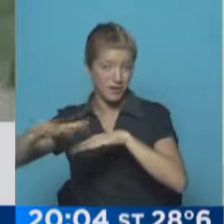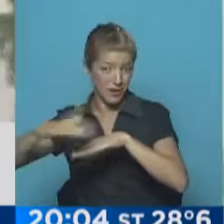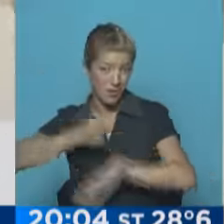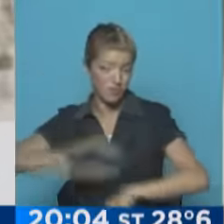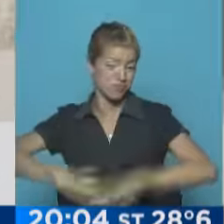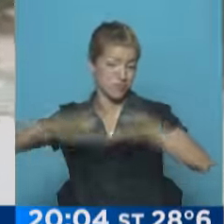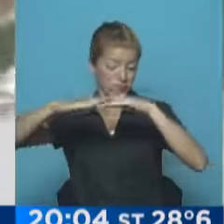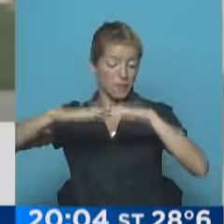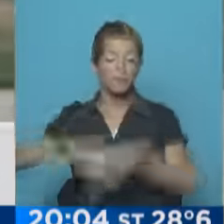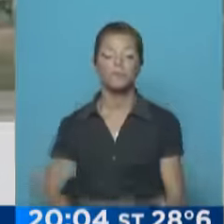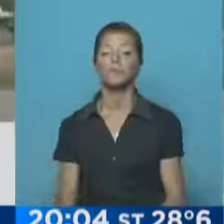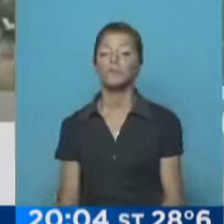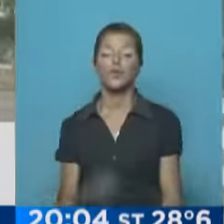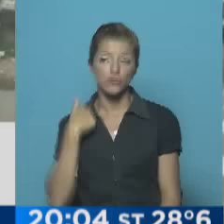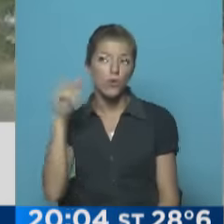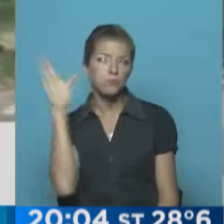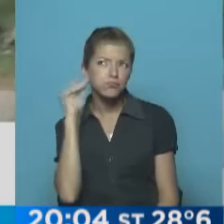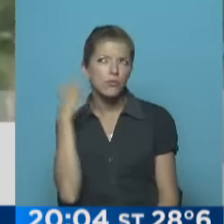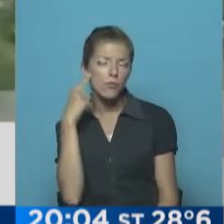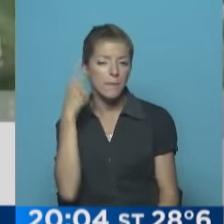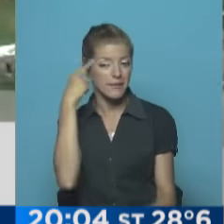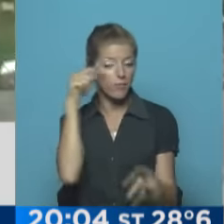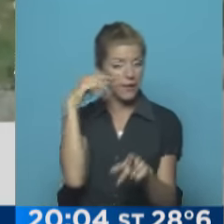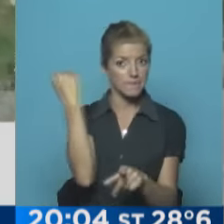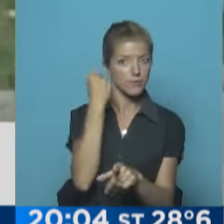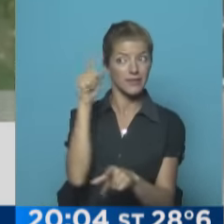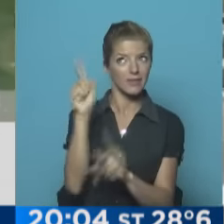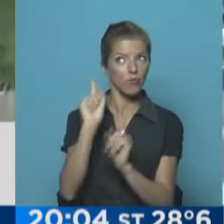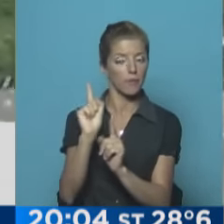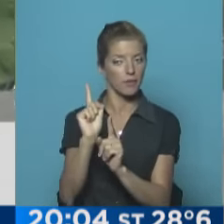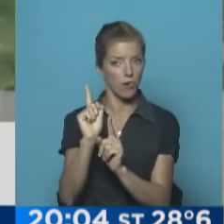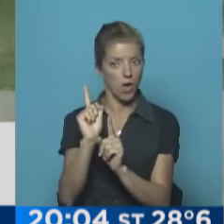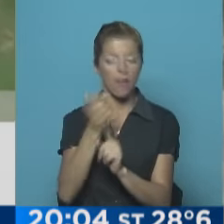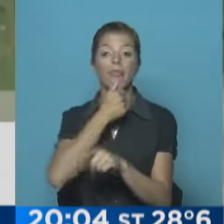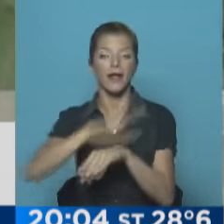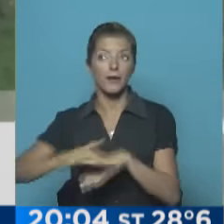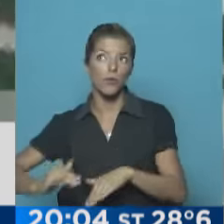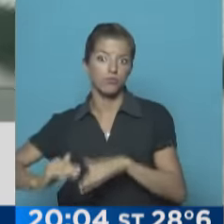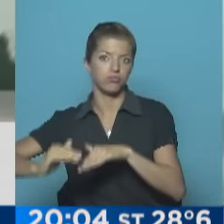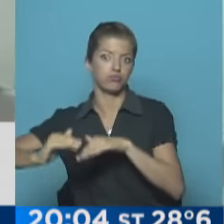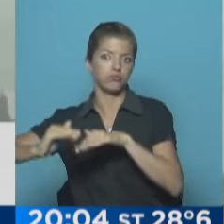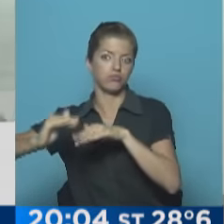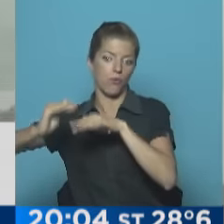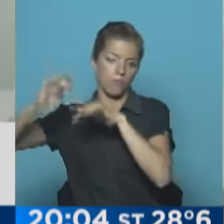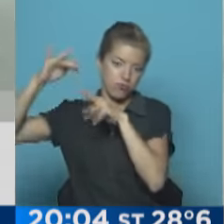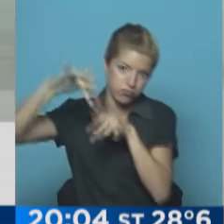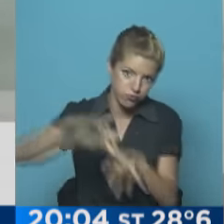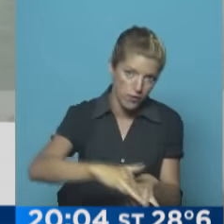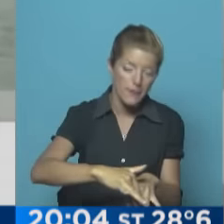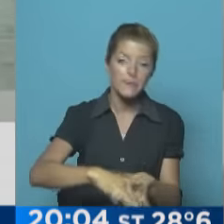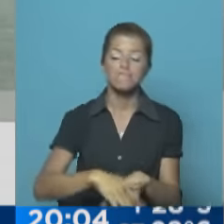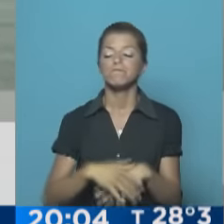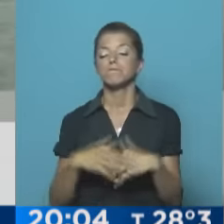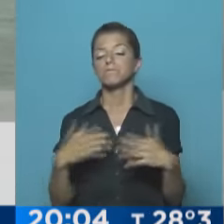veníamos escuchando la importancia de la creciente, que venía lloviendo mucho de Brasil. Así